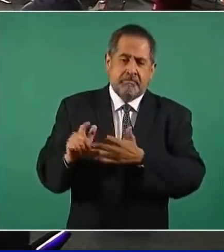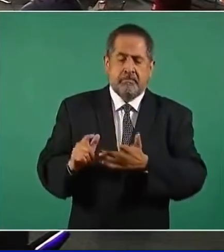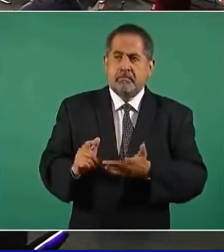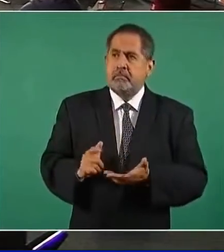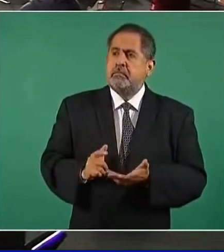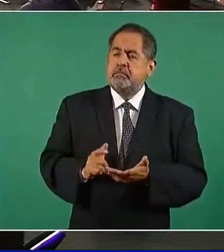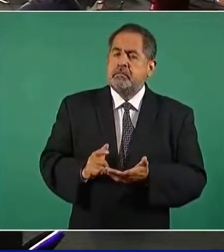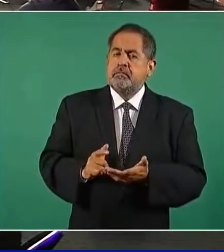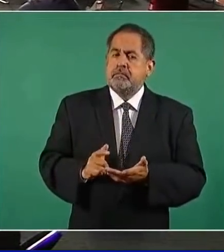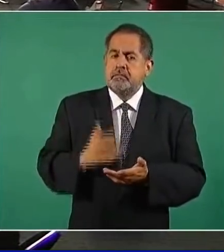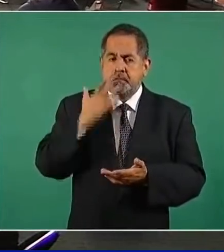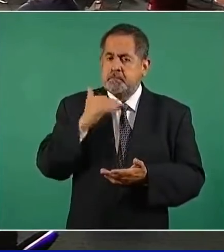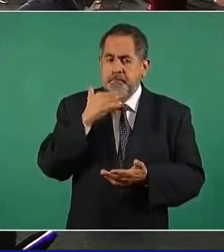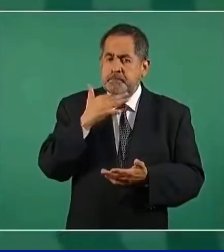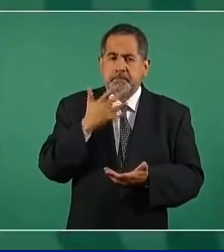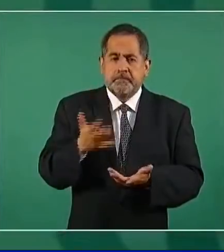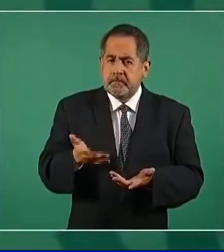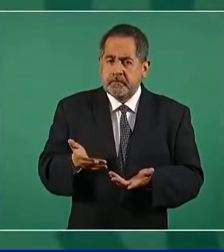Los